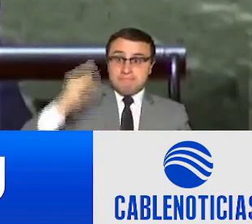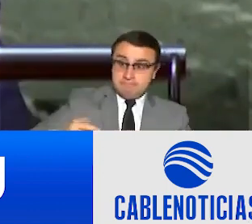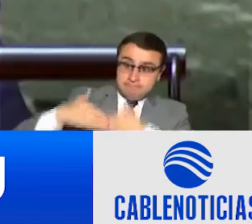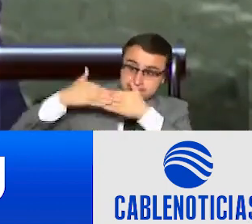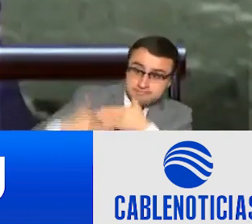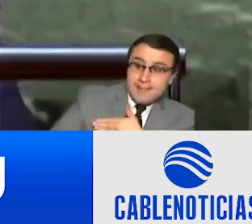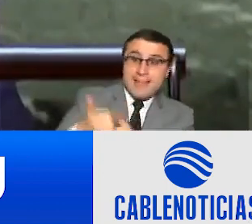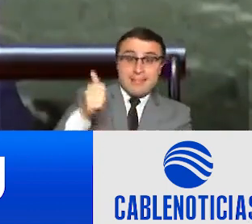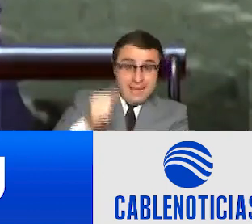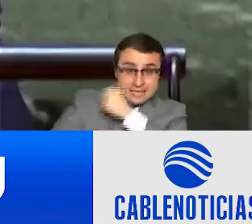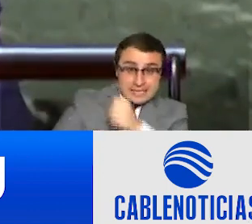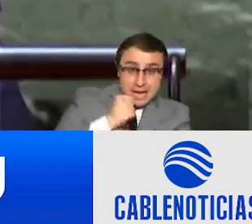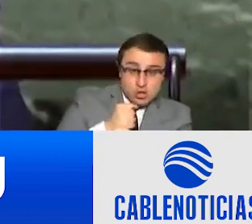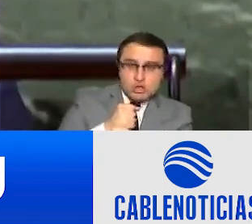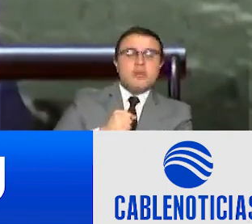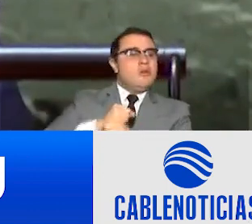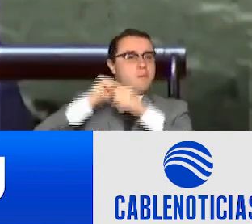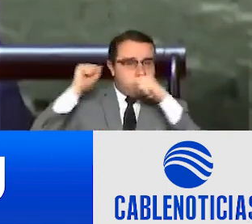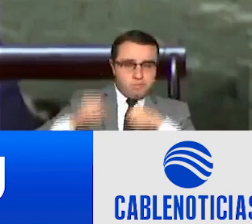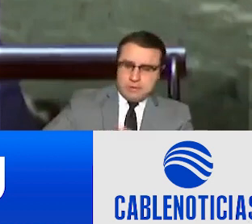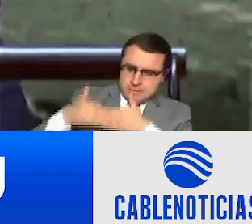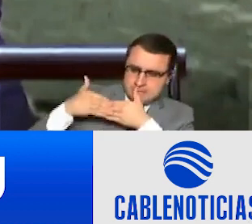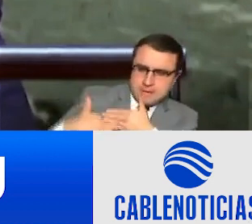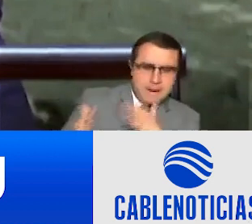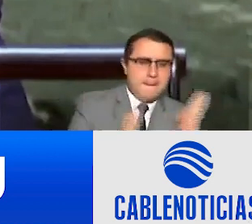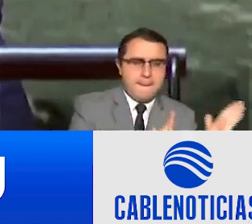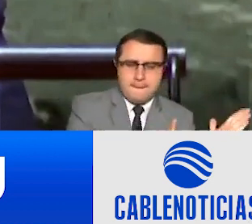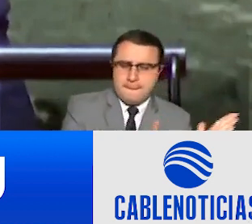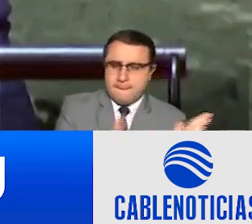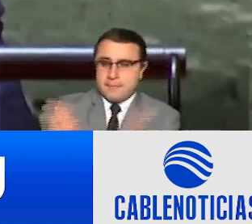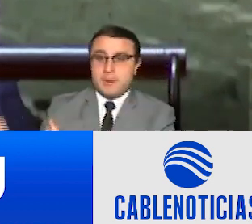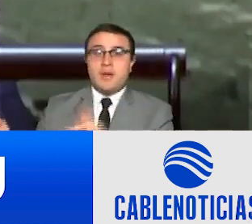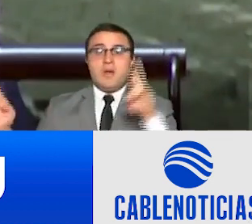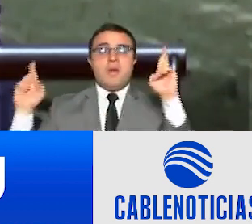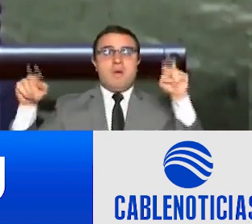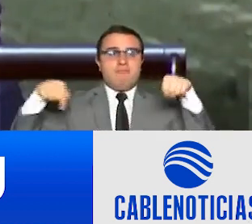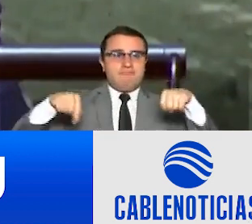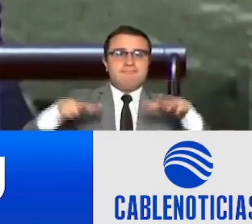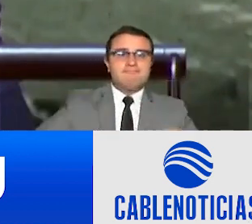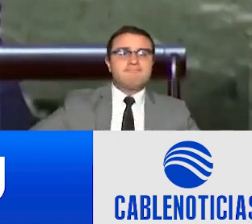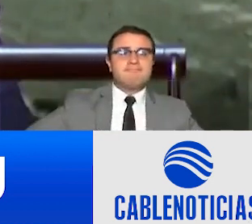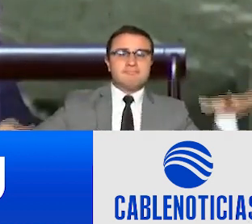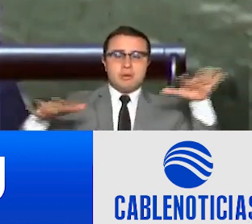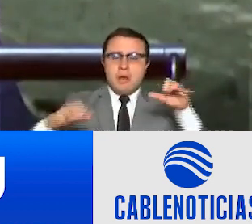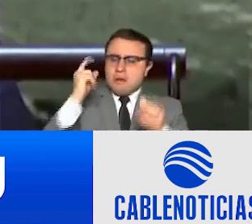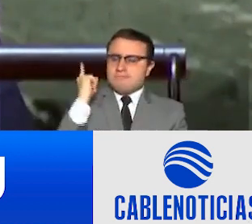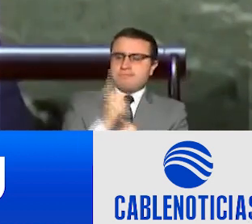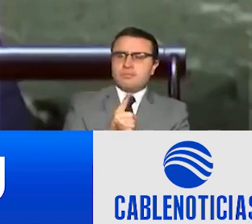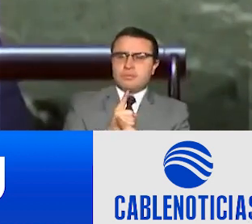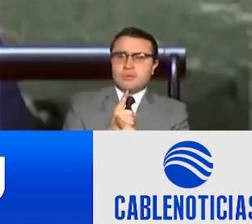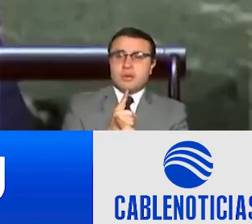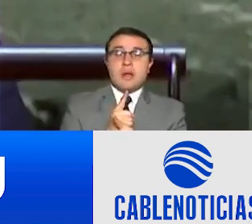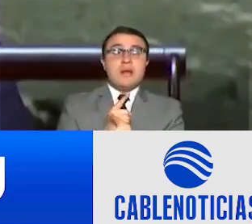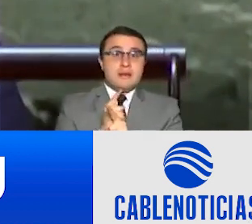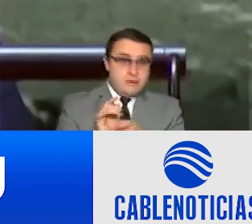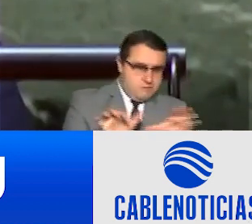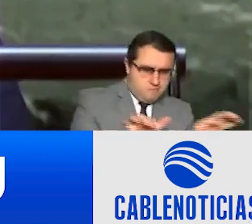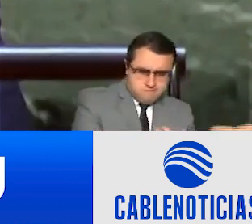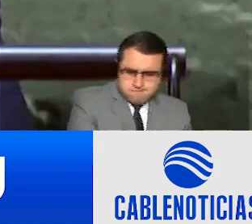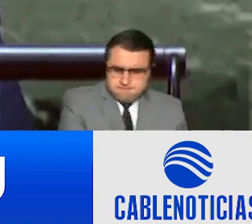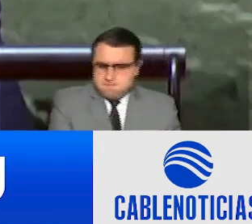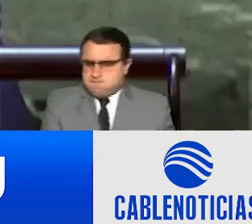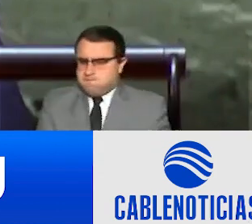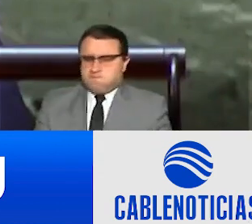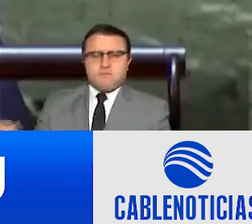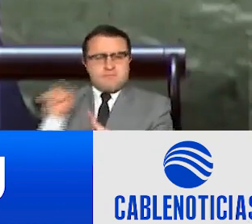tenemos que tomar, ojalá fuera este el escenario para hacerlo, los hechos que se tienen que tomar